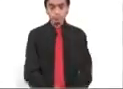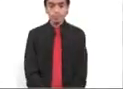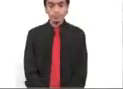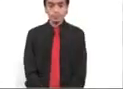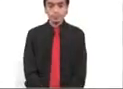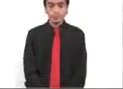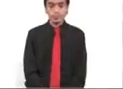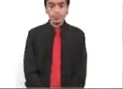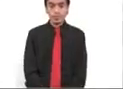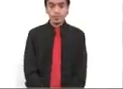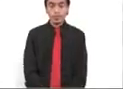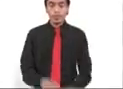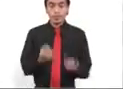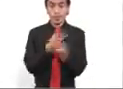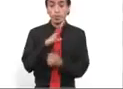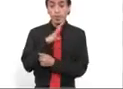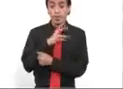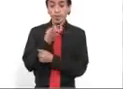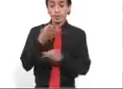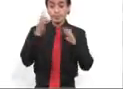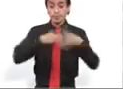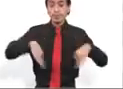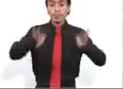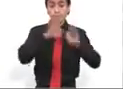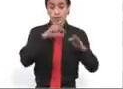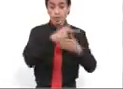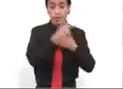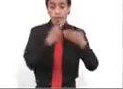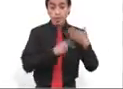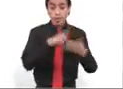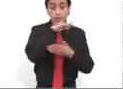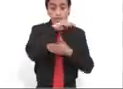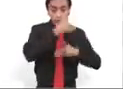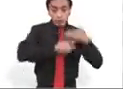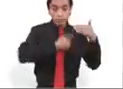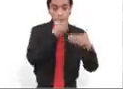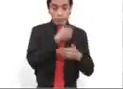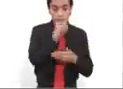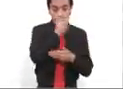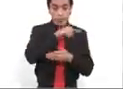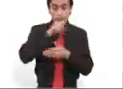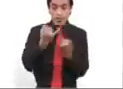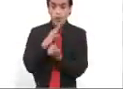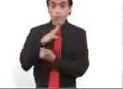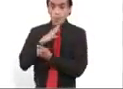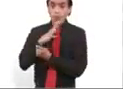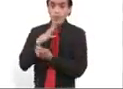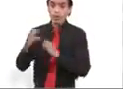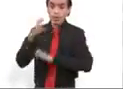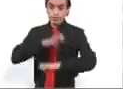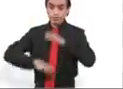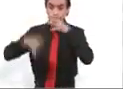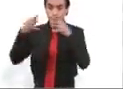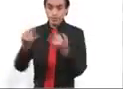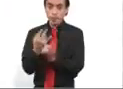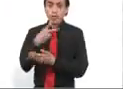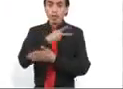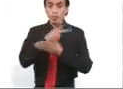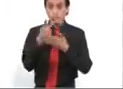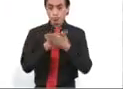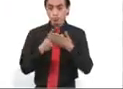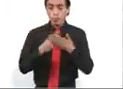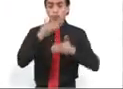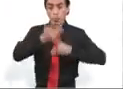¿Qué es lo que es también importante de este proceso de chatarrización y conversión a empresa? que es un proceso que se está llevando a cabo en